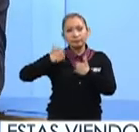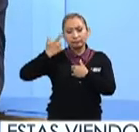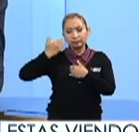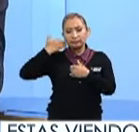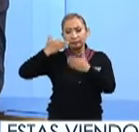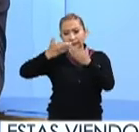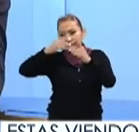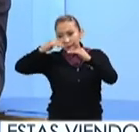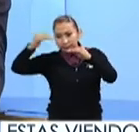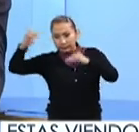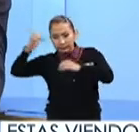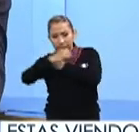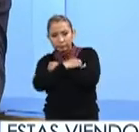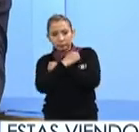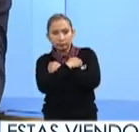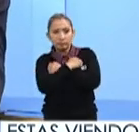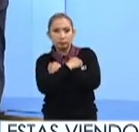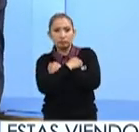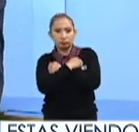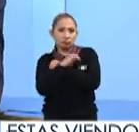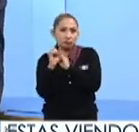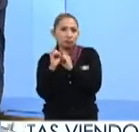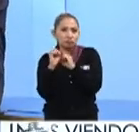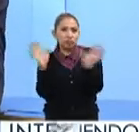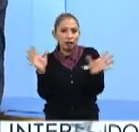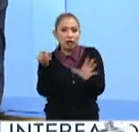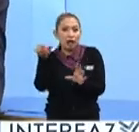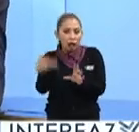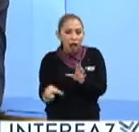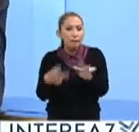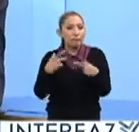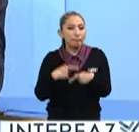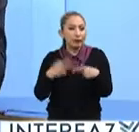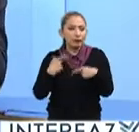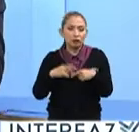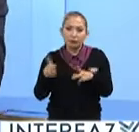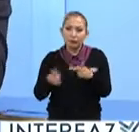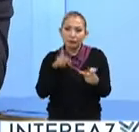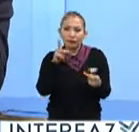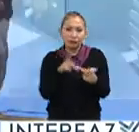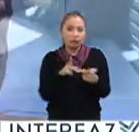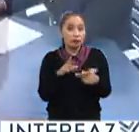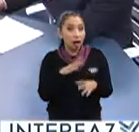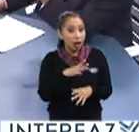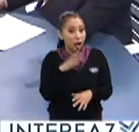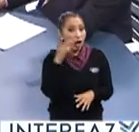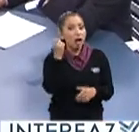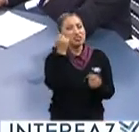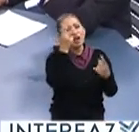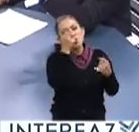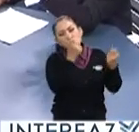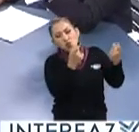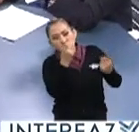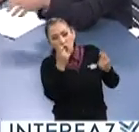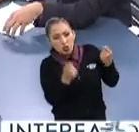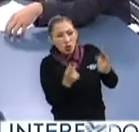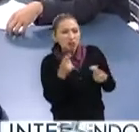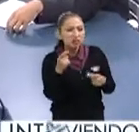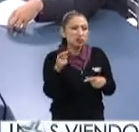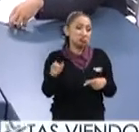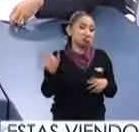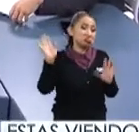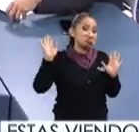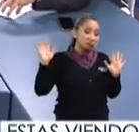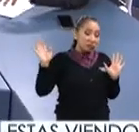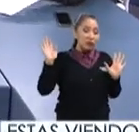primeras etapas de la educación, pues obviamente sean ciudadanos perfectos. Habrá gente, casos como los que habrán